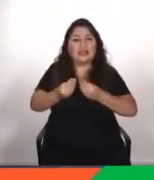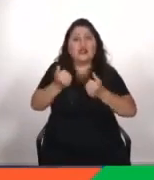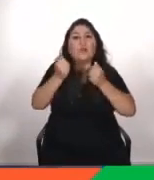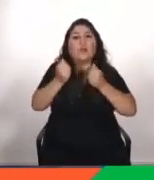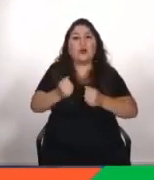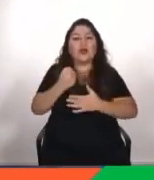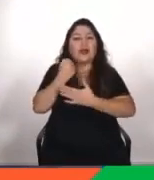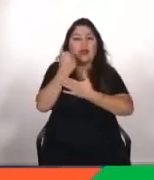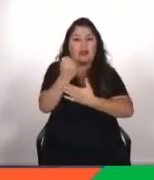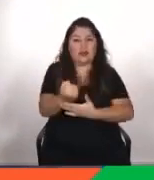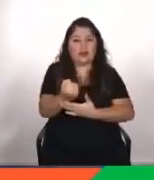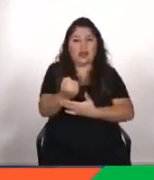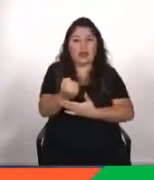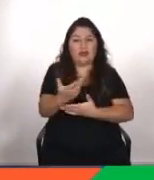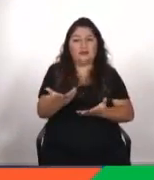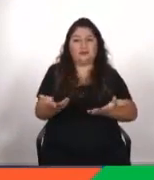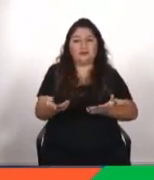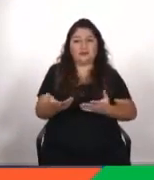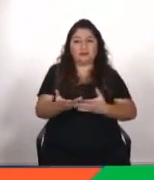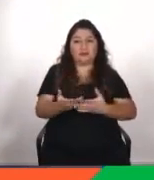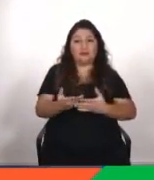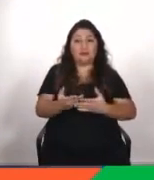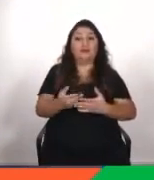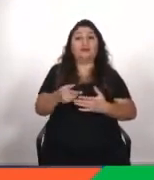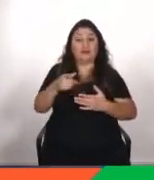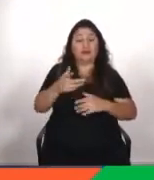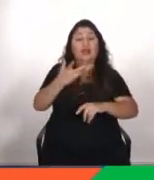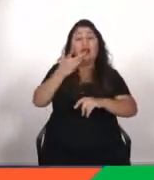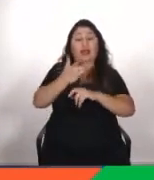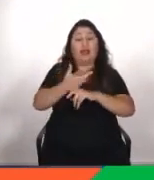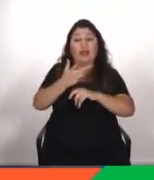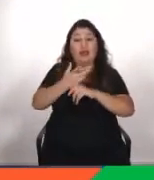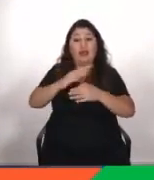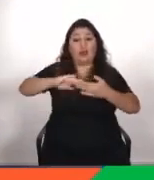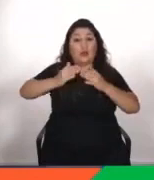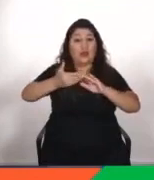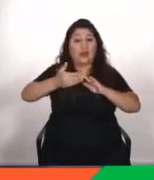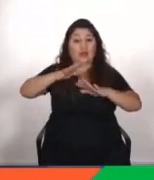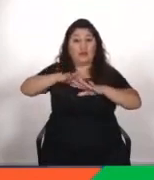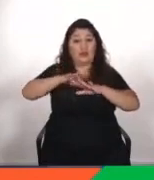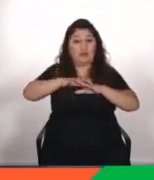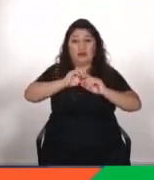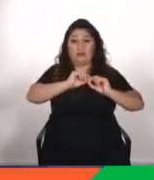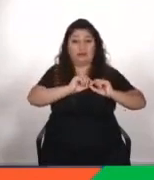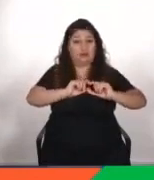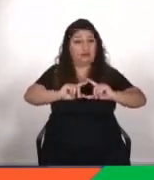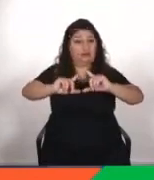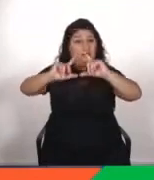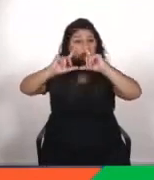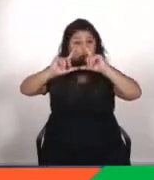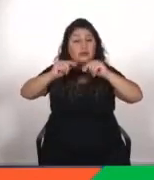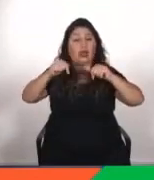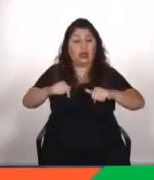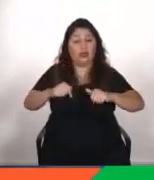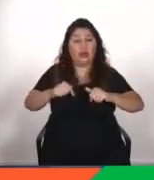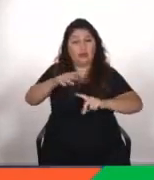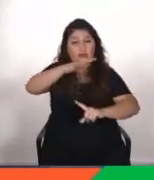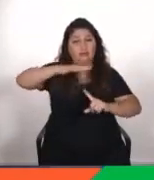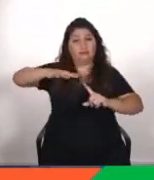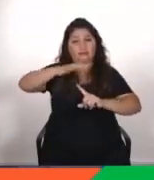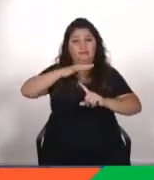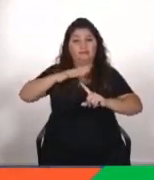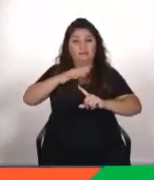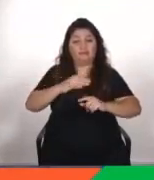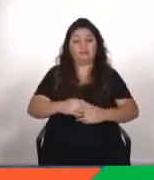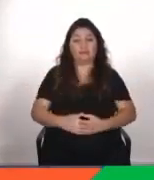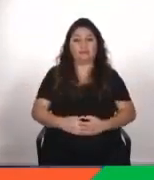hay un pico de actividad muy grande en la comunidad matemática porque realmente es una situación que lo exige.